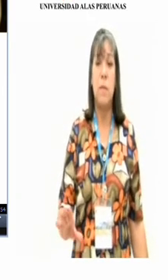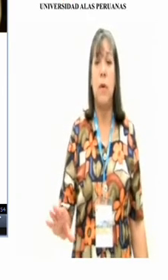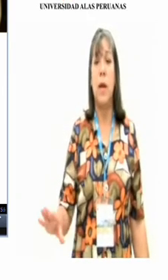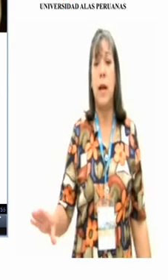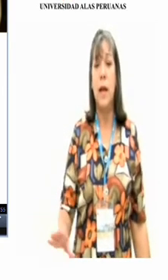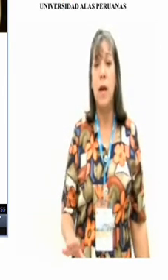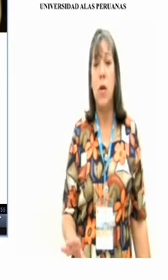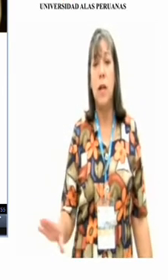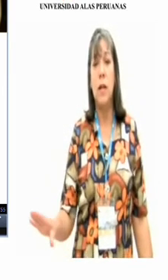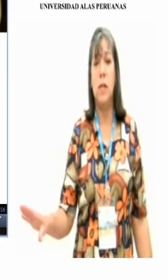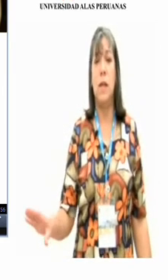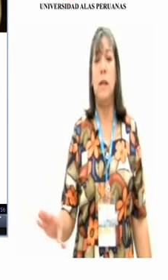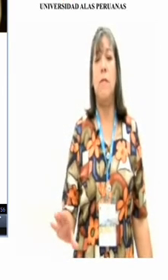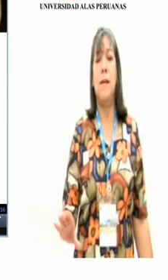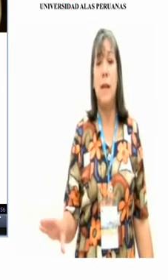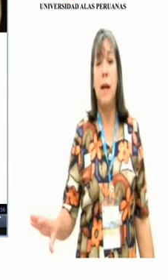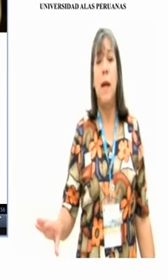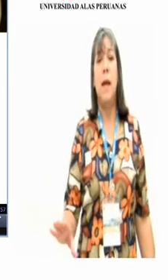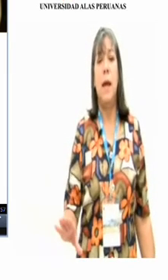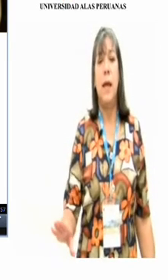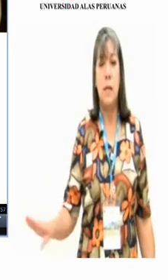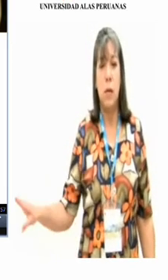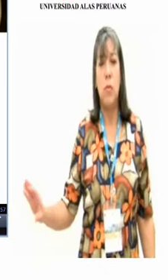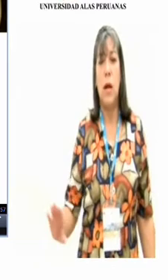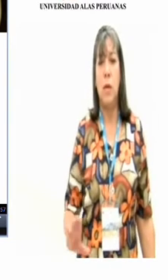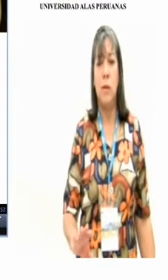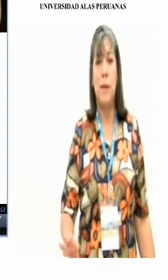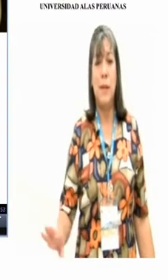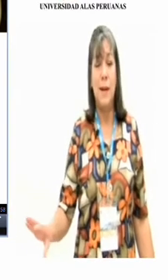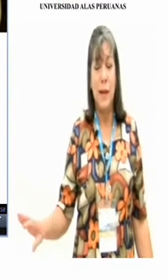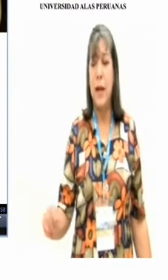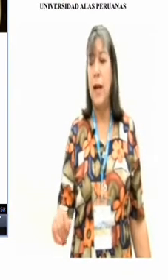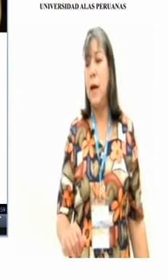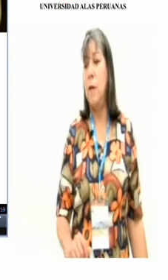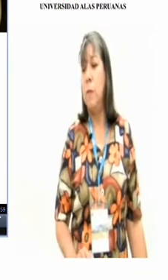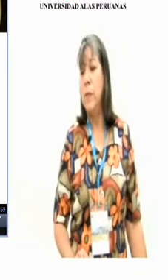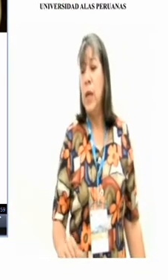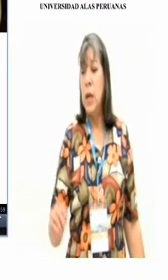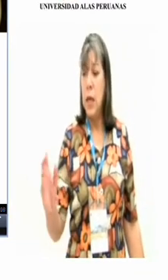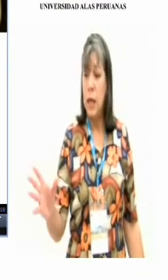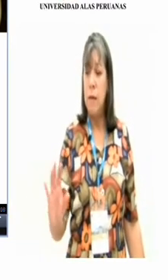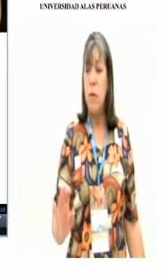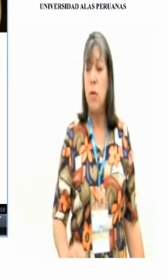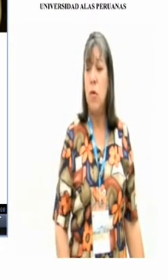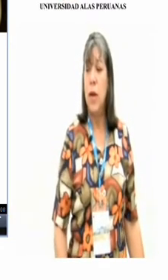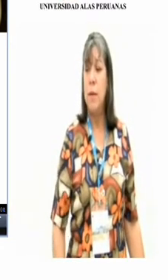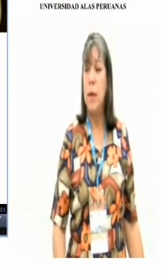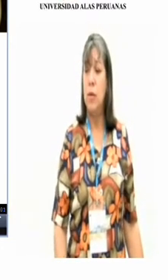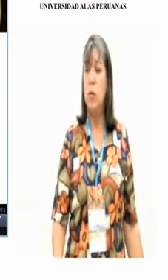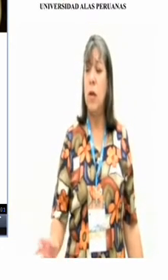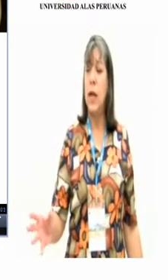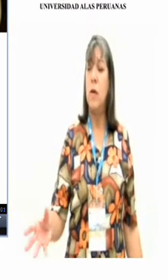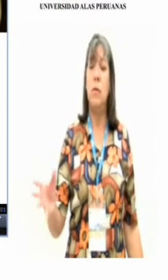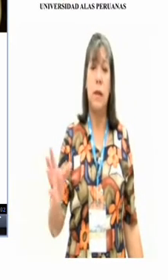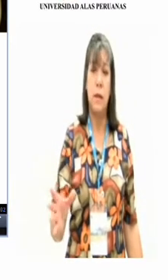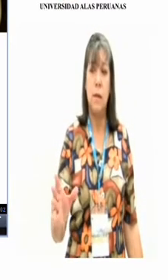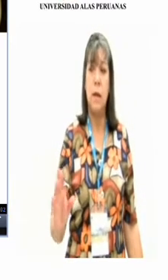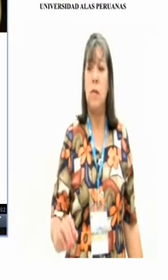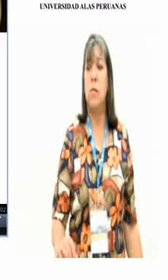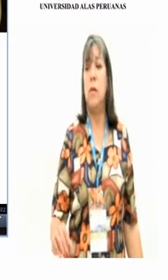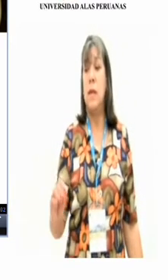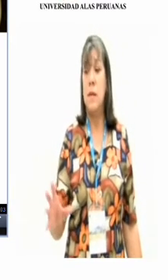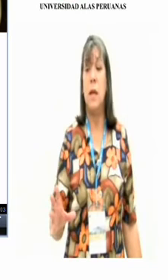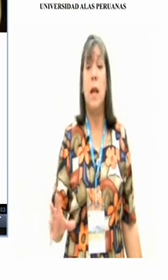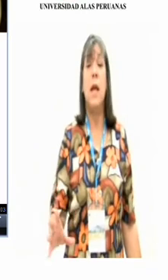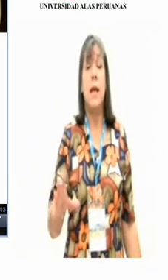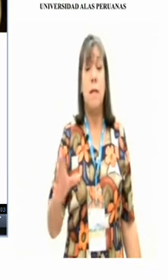modalidad a distancia porque cree que el rol del docente va a estar echado a un lado, va a estar relegado. Y aquí vemos algunos elementos que